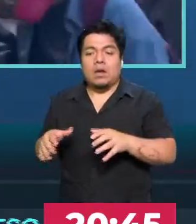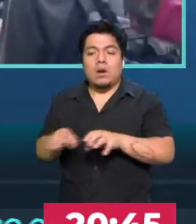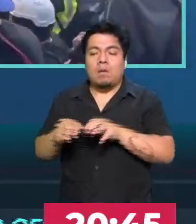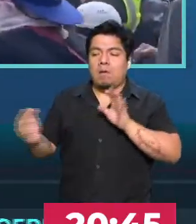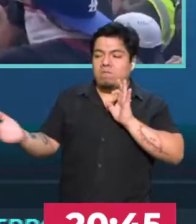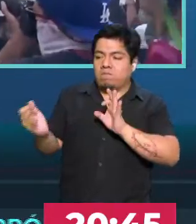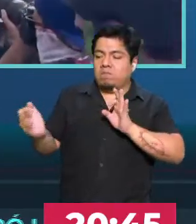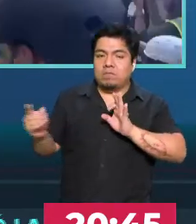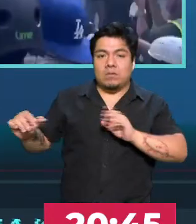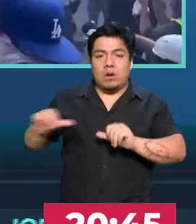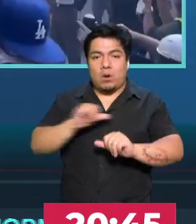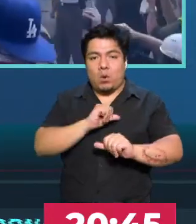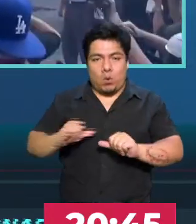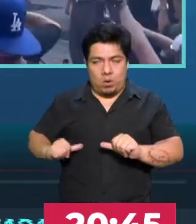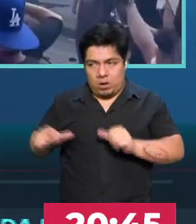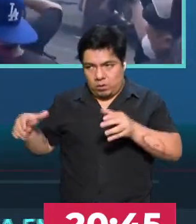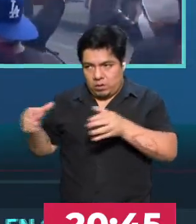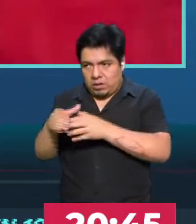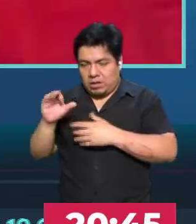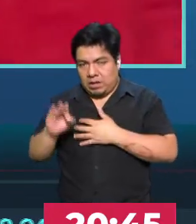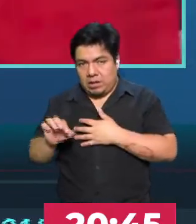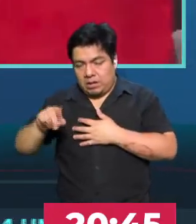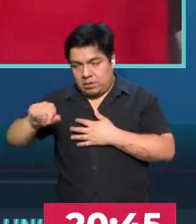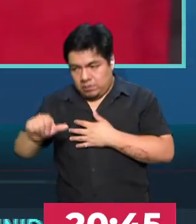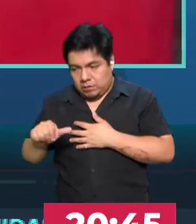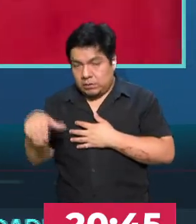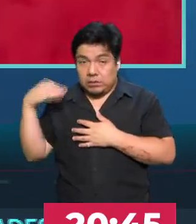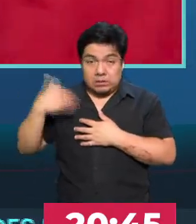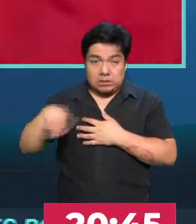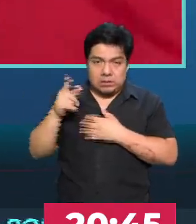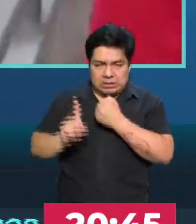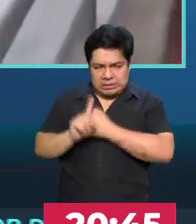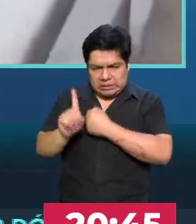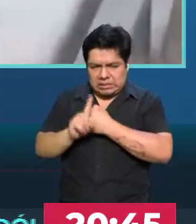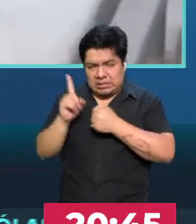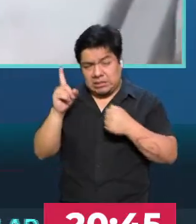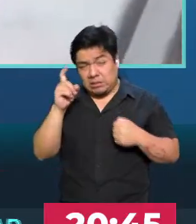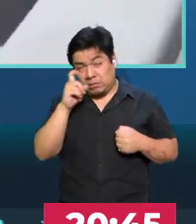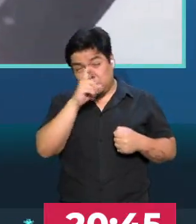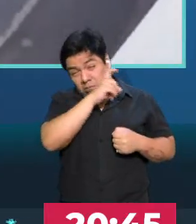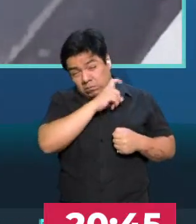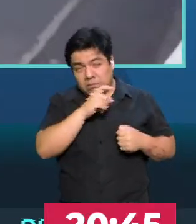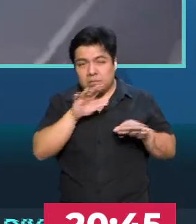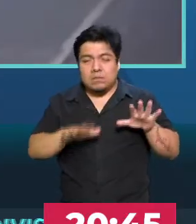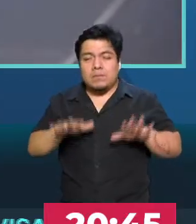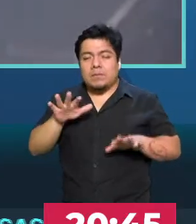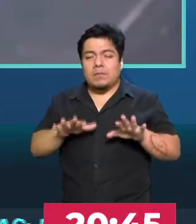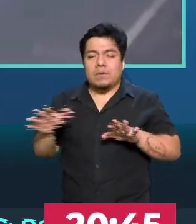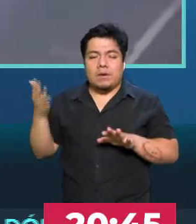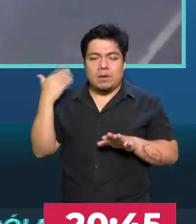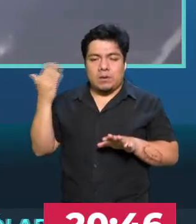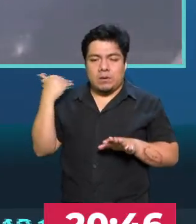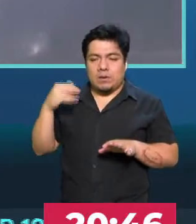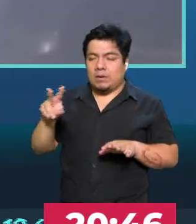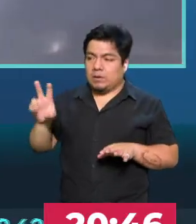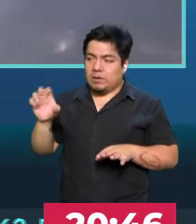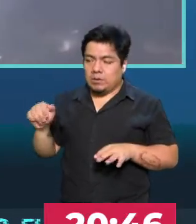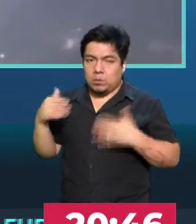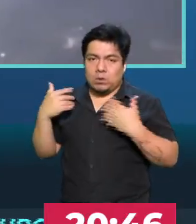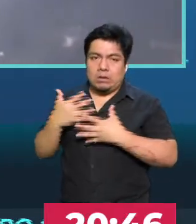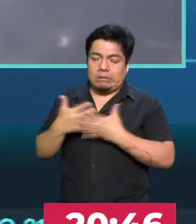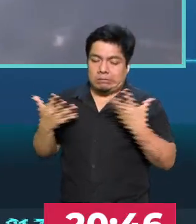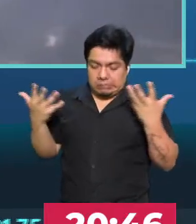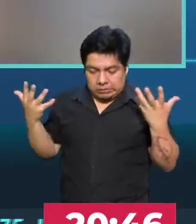con la autoridad estatal. Entonces es una situación bastante compleja y como hemos visto desde el fin de semana se ha salido de las